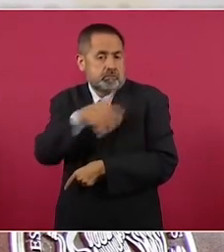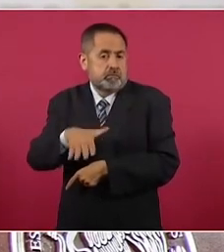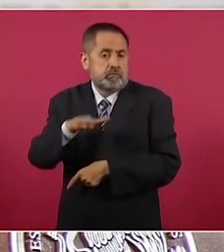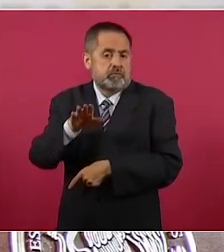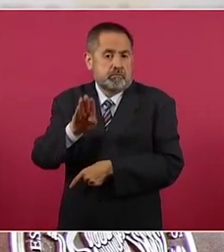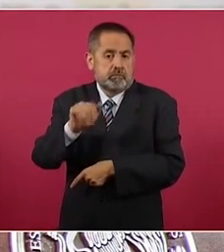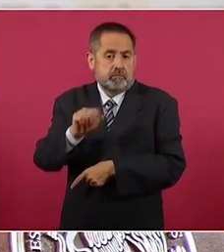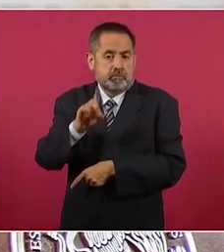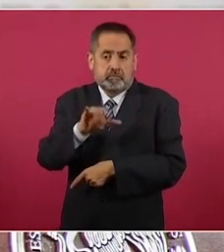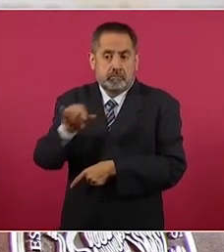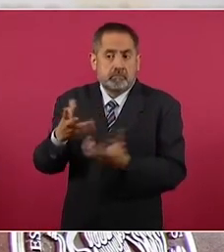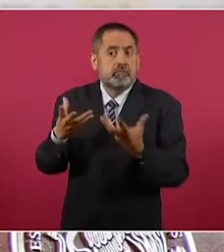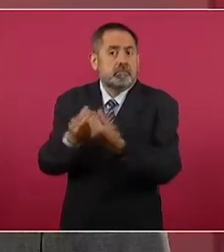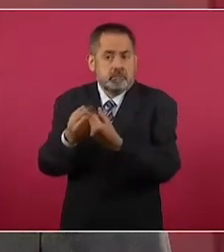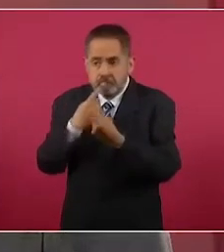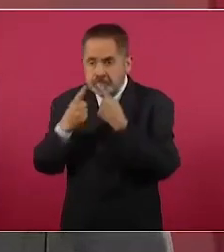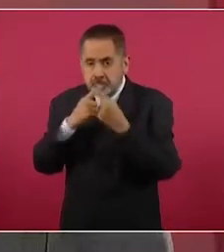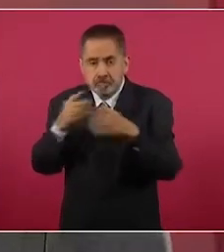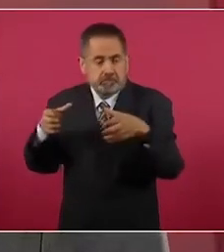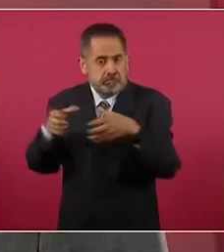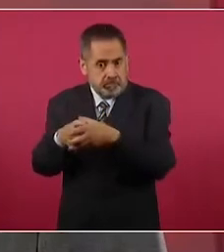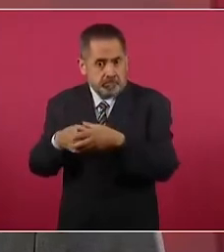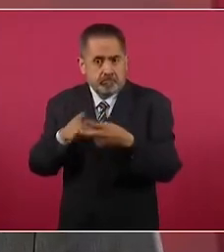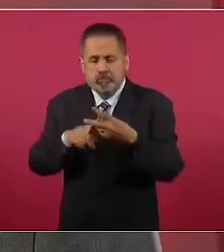Radilla, también a